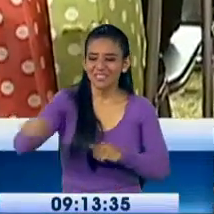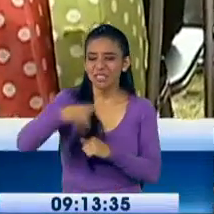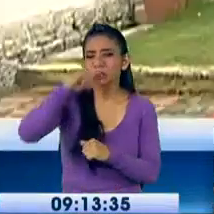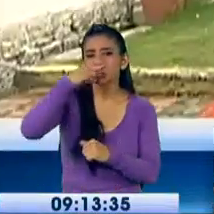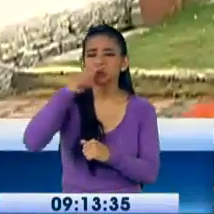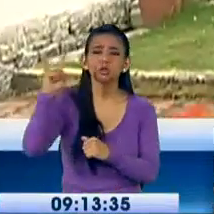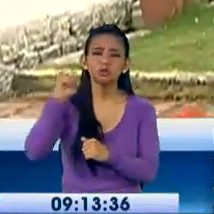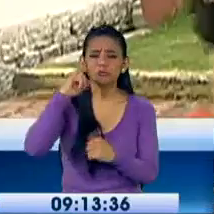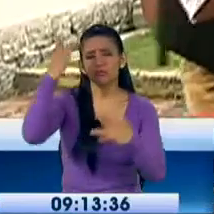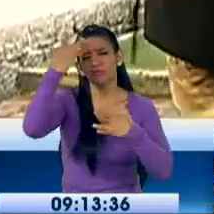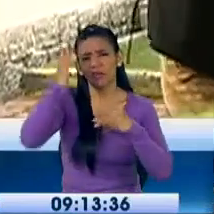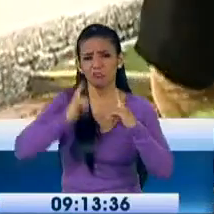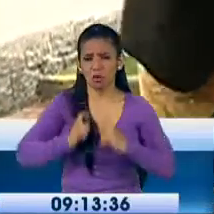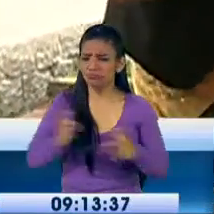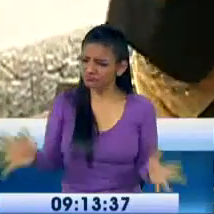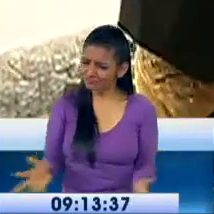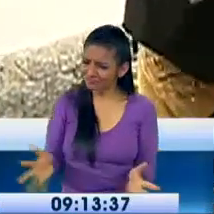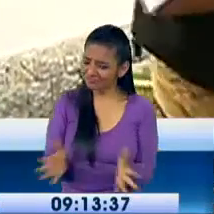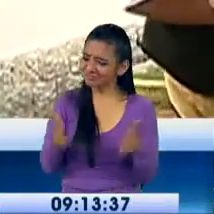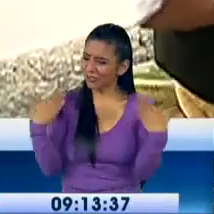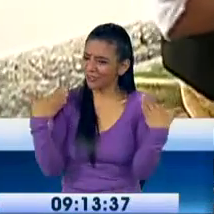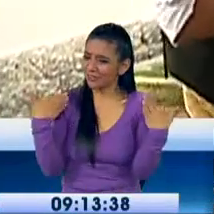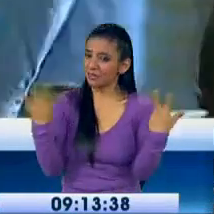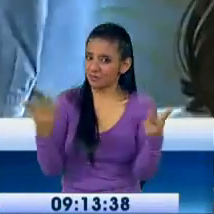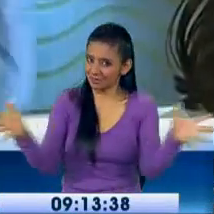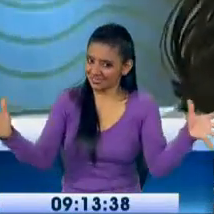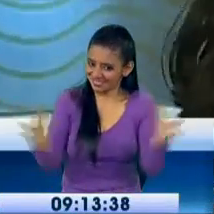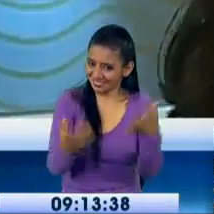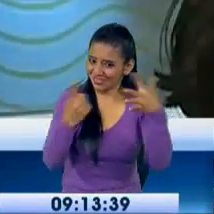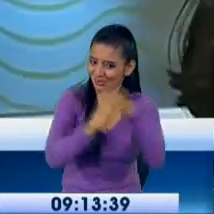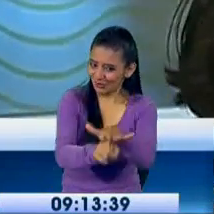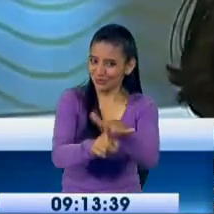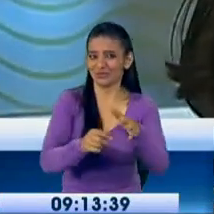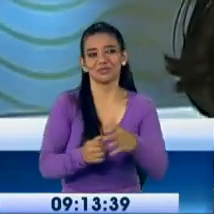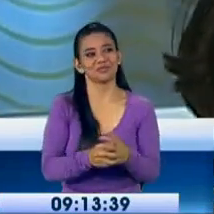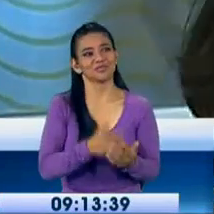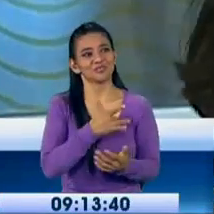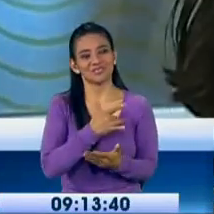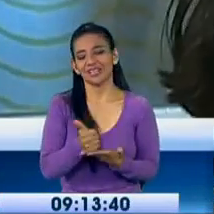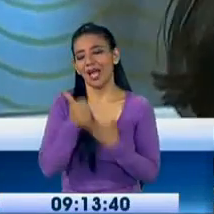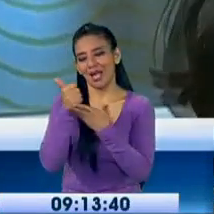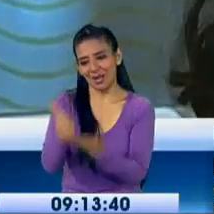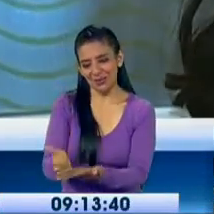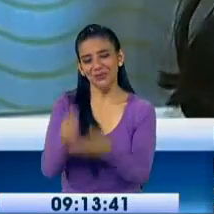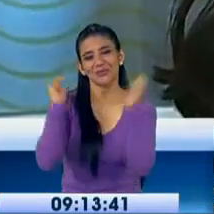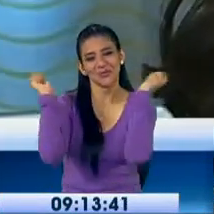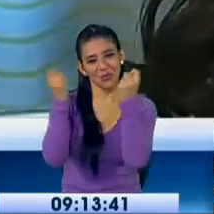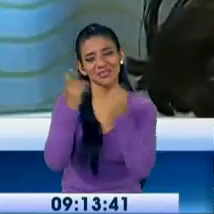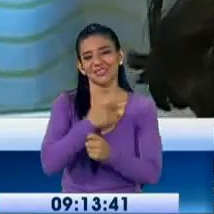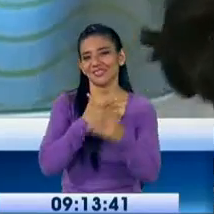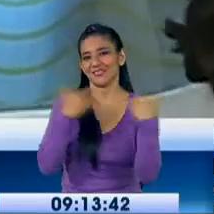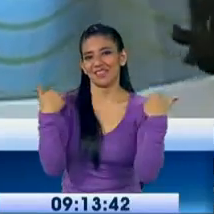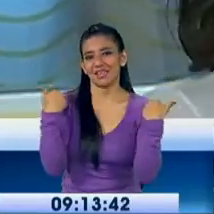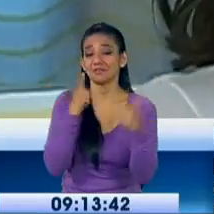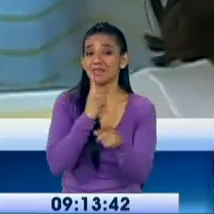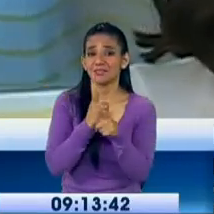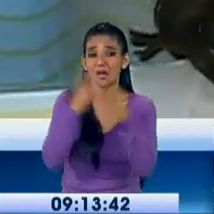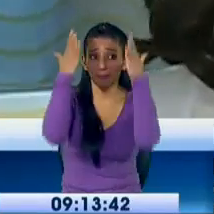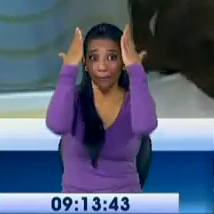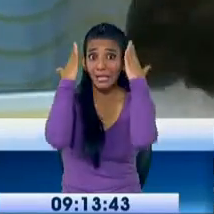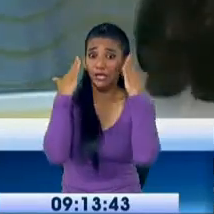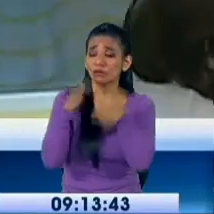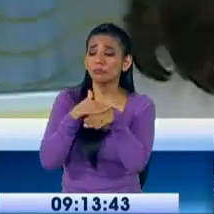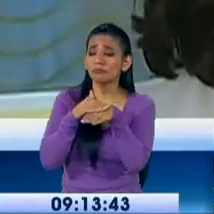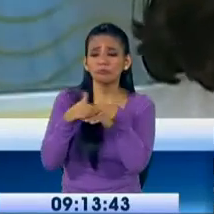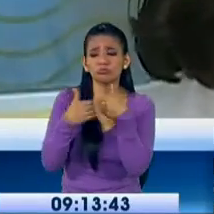y sobre todo trabajar en el tema de la inclusión. Y estoy muy feliz de ayudar a la fundación. Aunque no tengan pelito, yo los amo